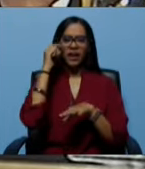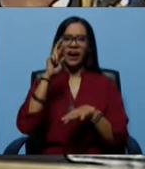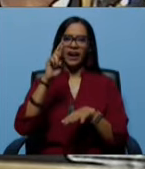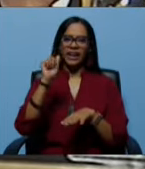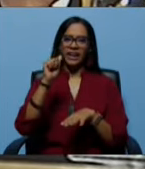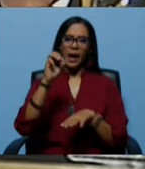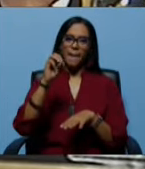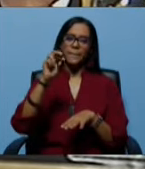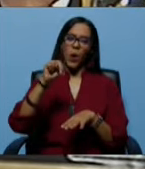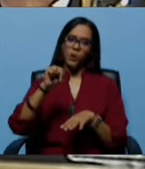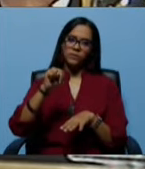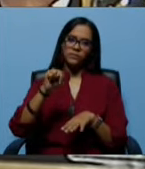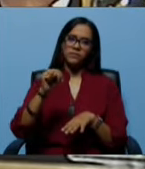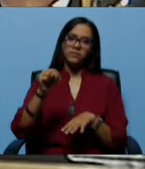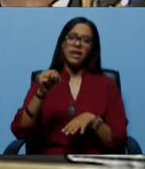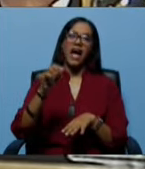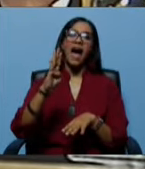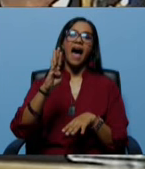Guillermo Abeledo.